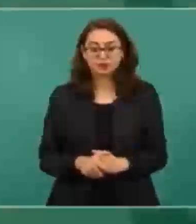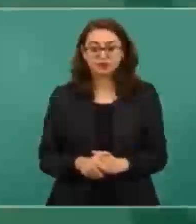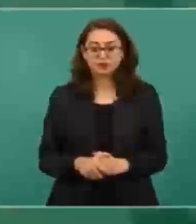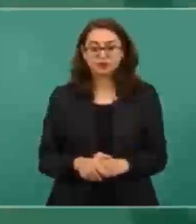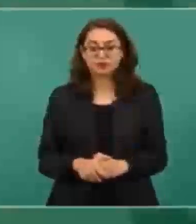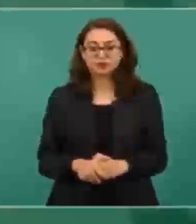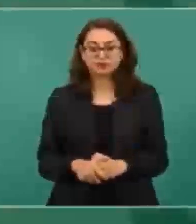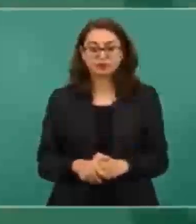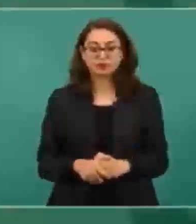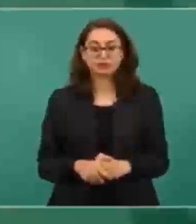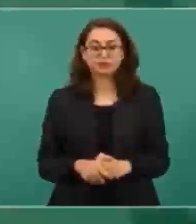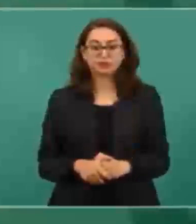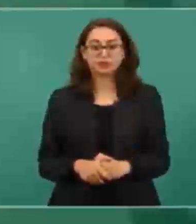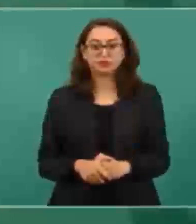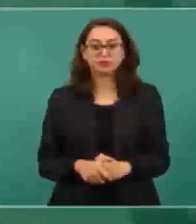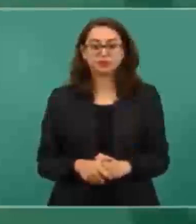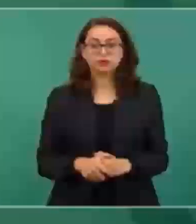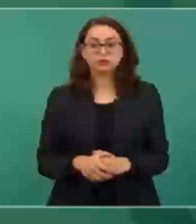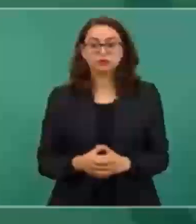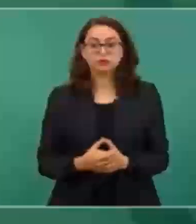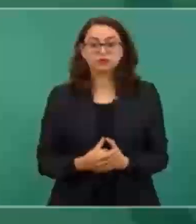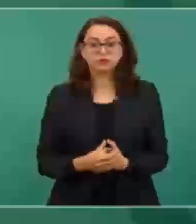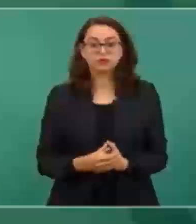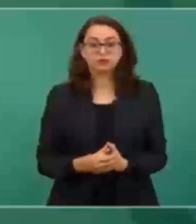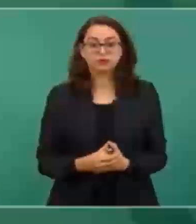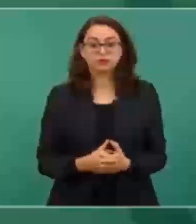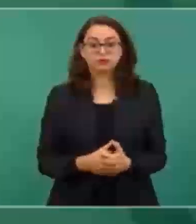amenazara en la campaña